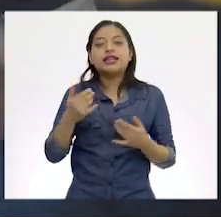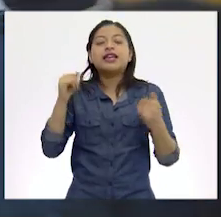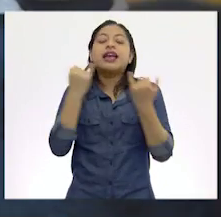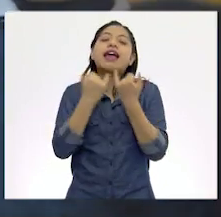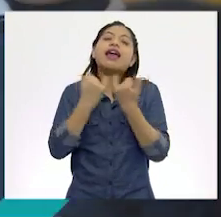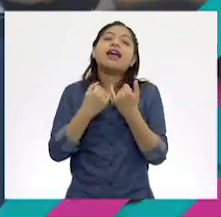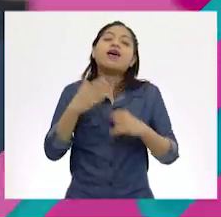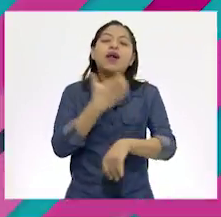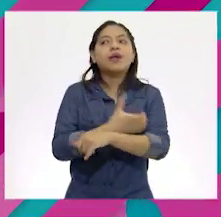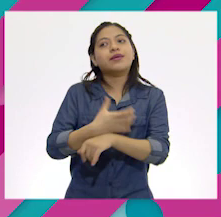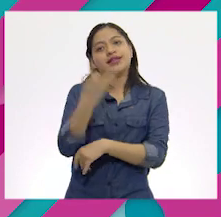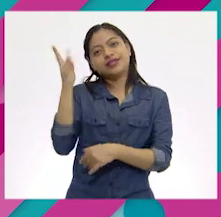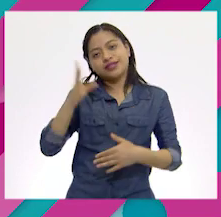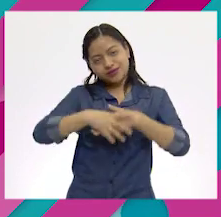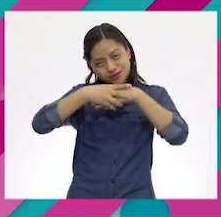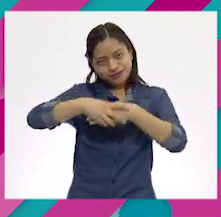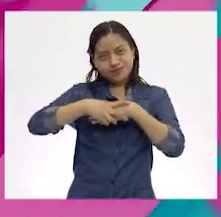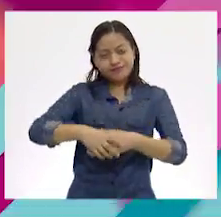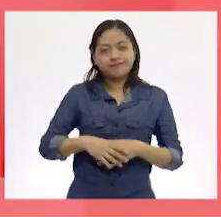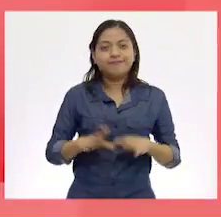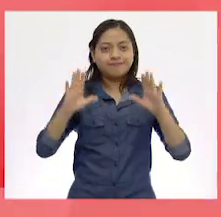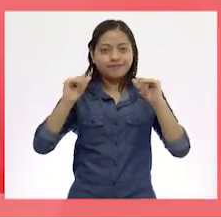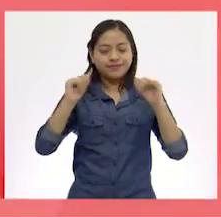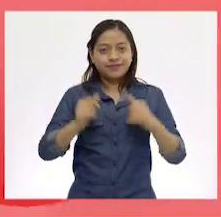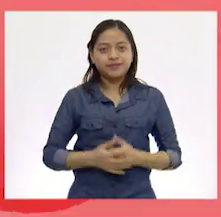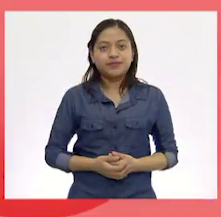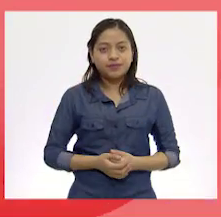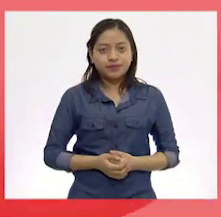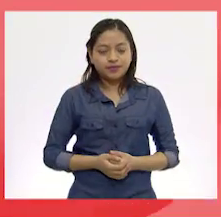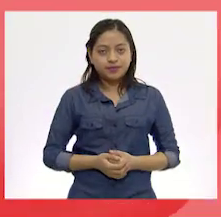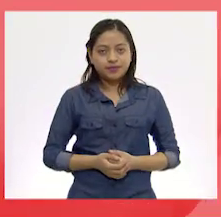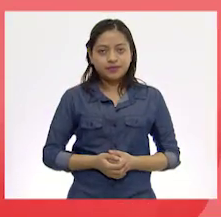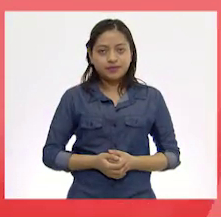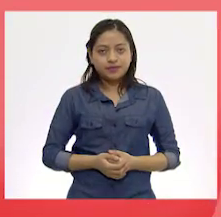compañeros. Bye.